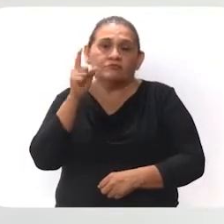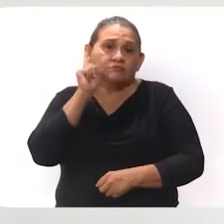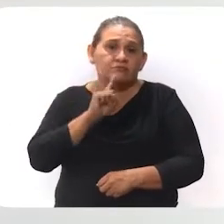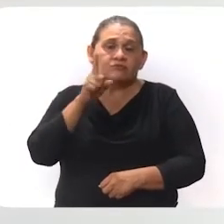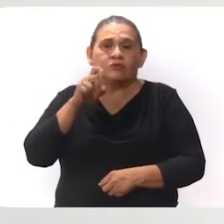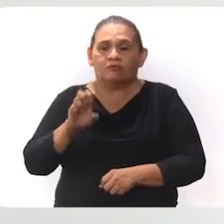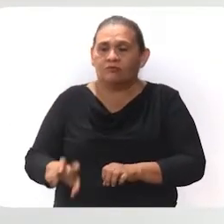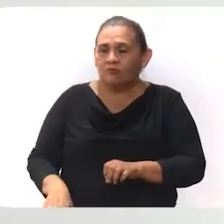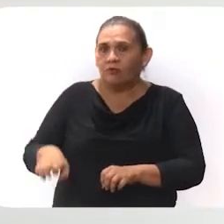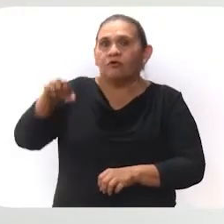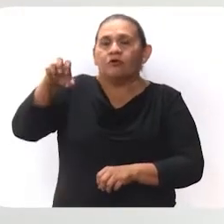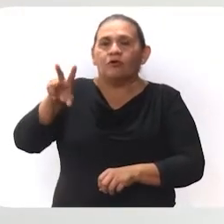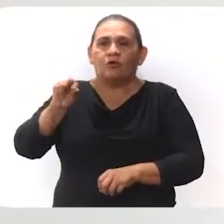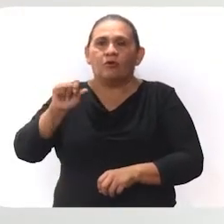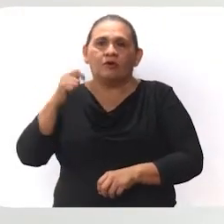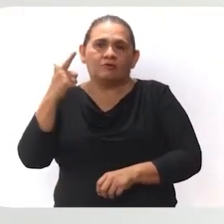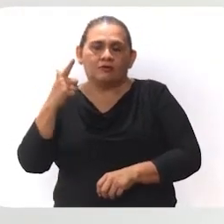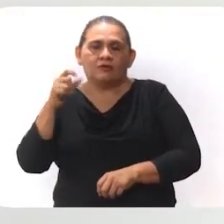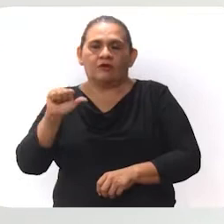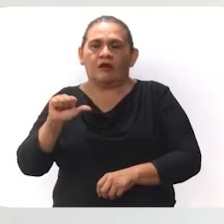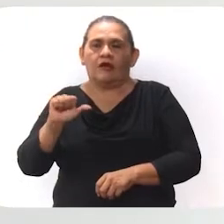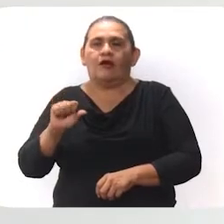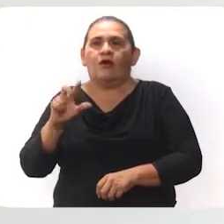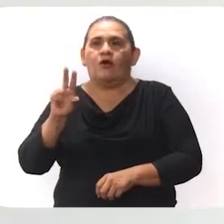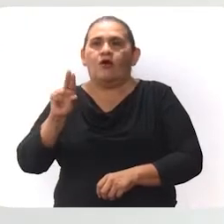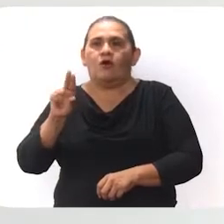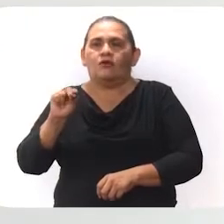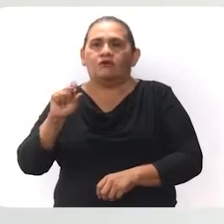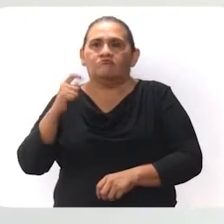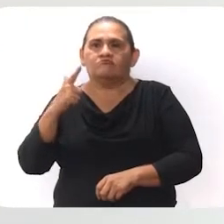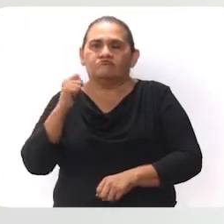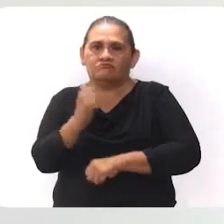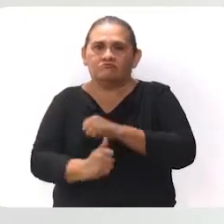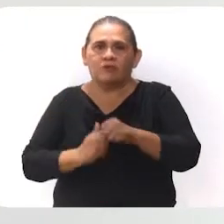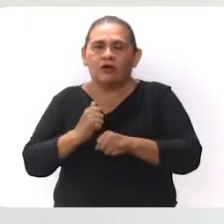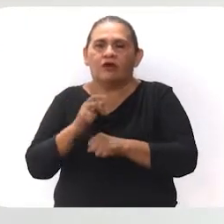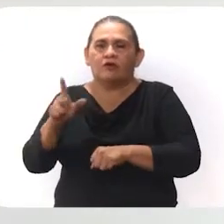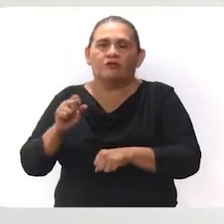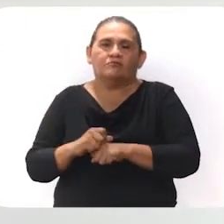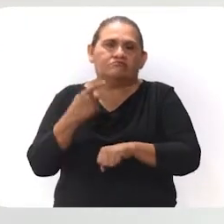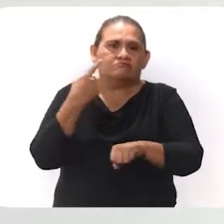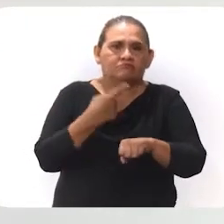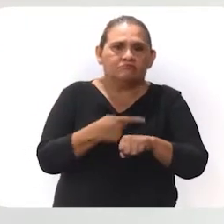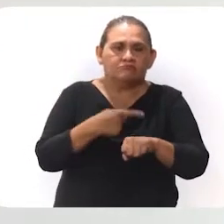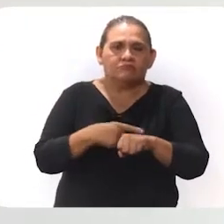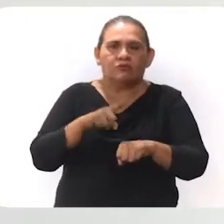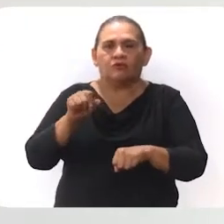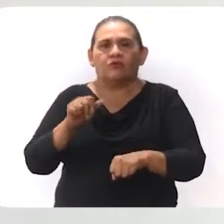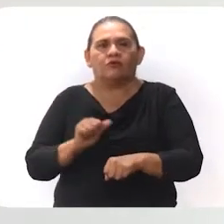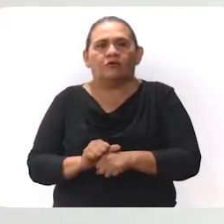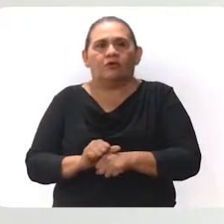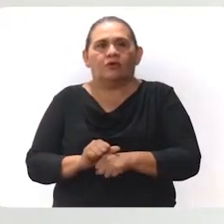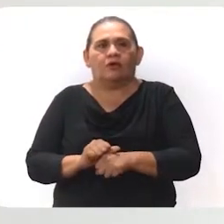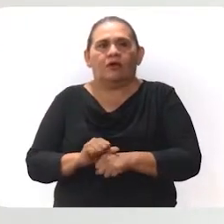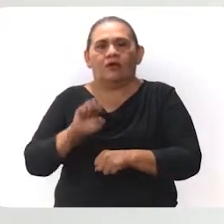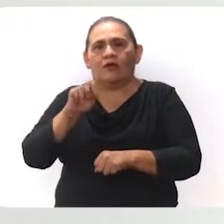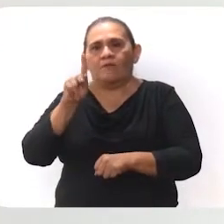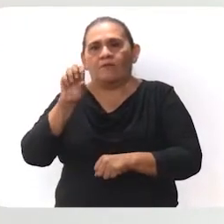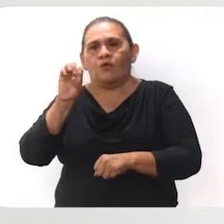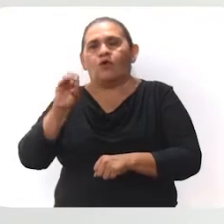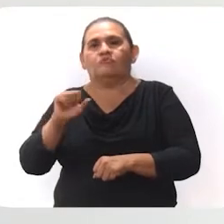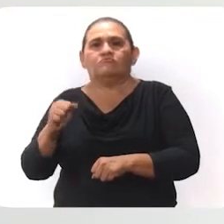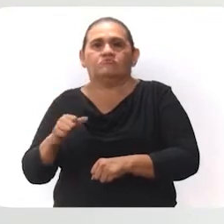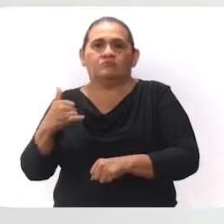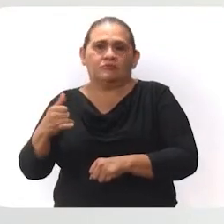de un rango de edad de 47 a 87 años. Entre sus principales enfermedades se encontraban EPOC y